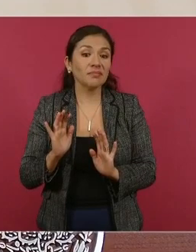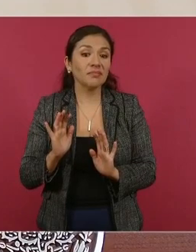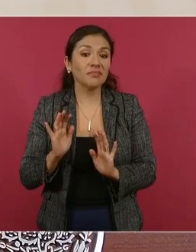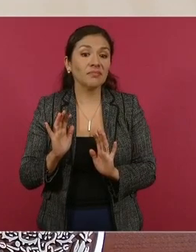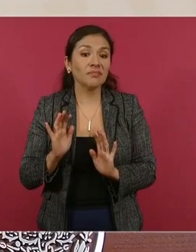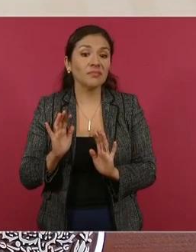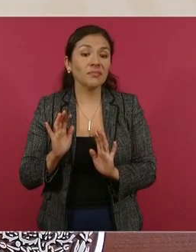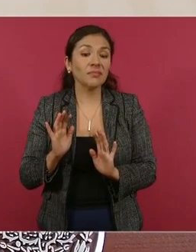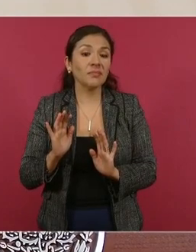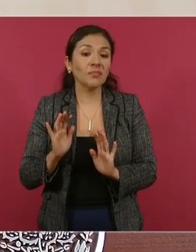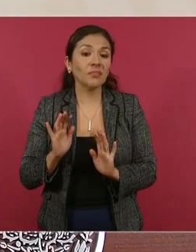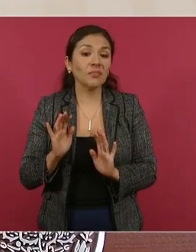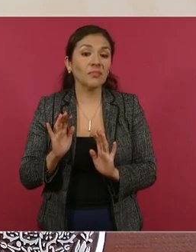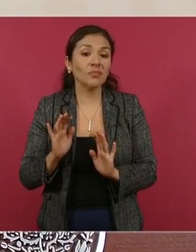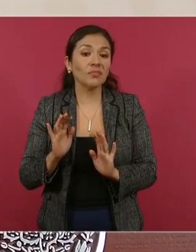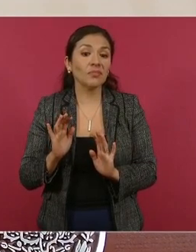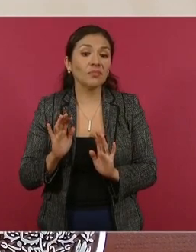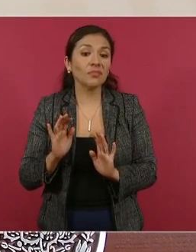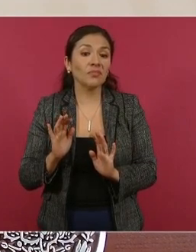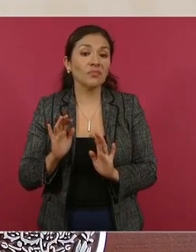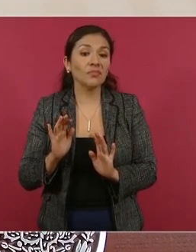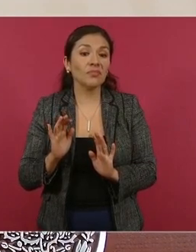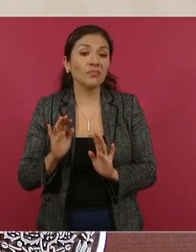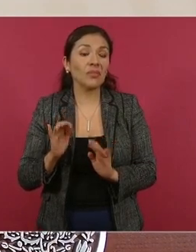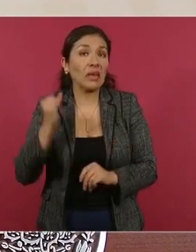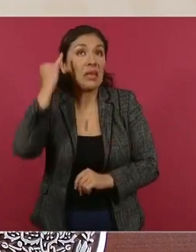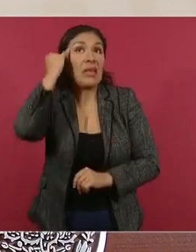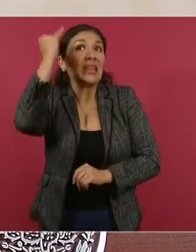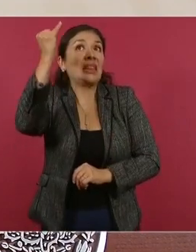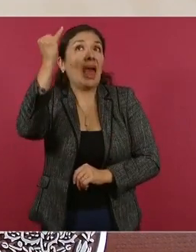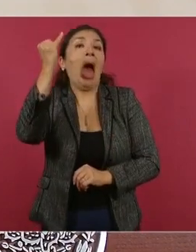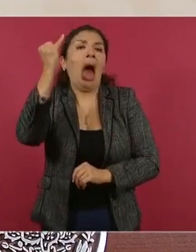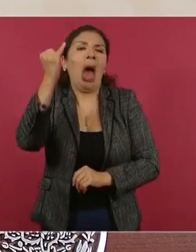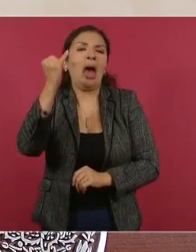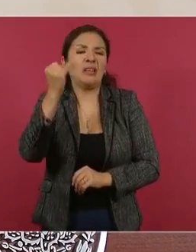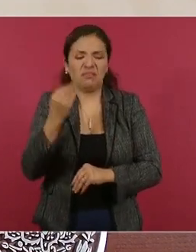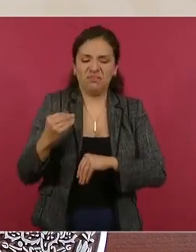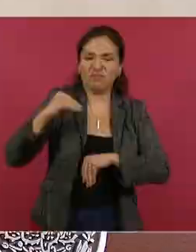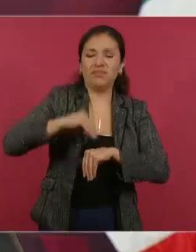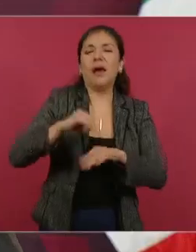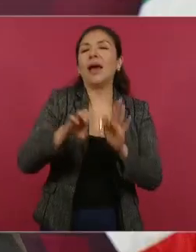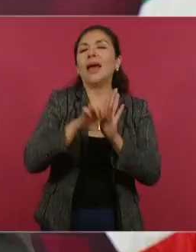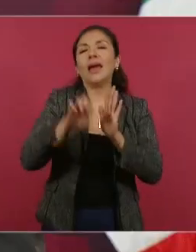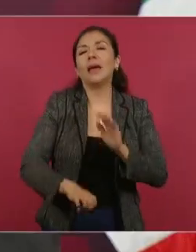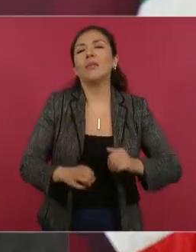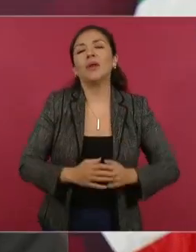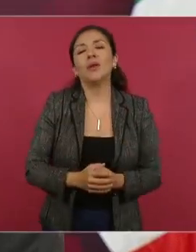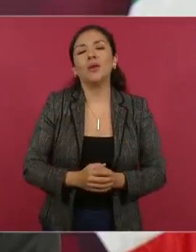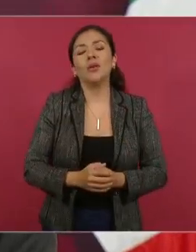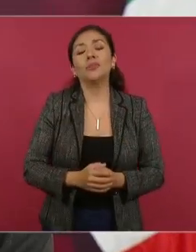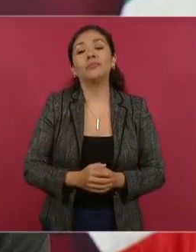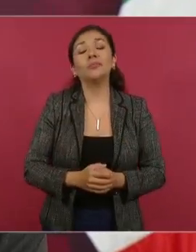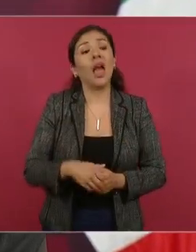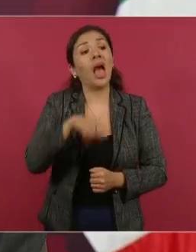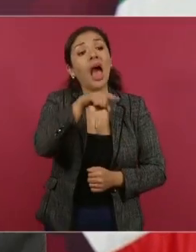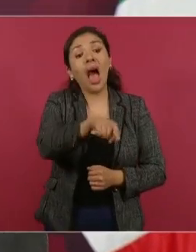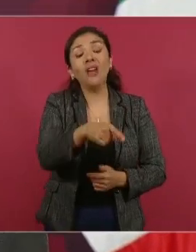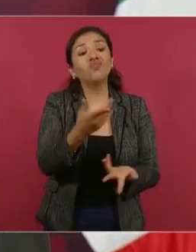una chicanada como la de que no se cumplió